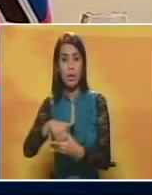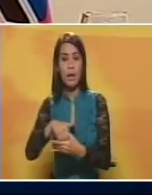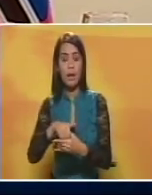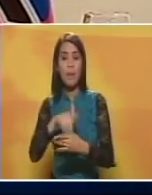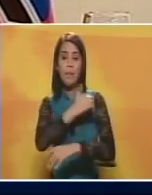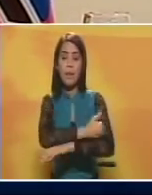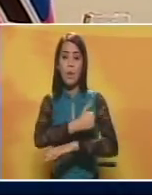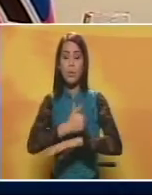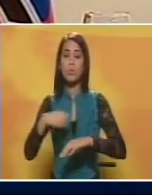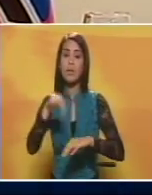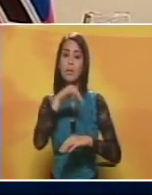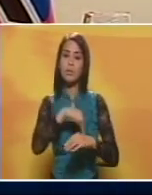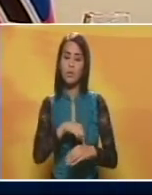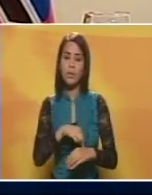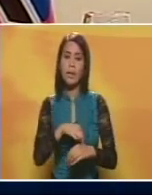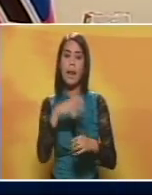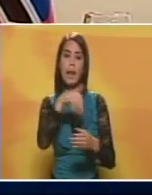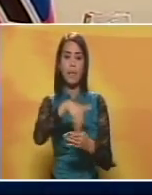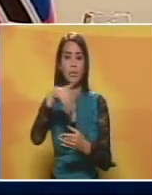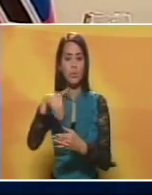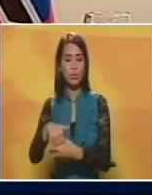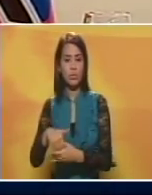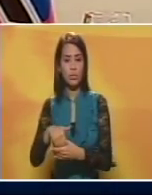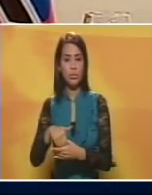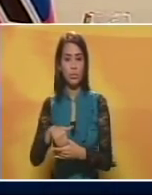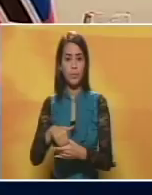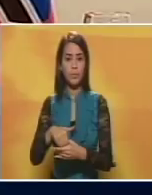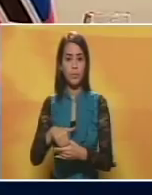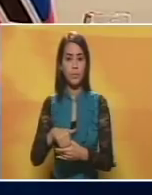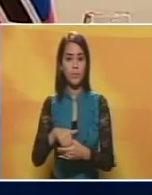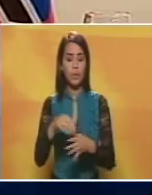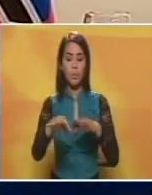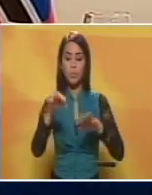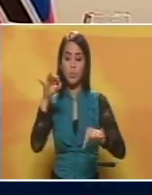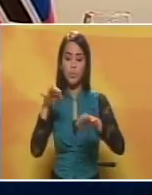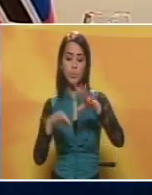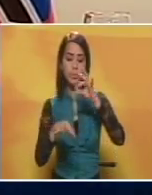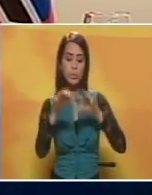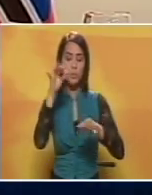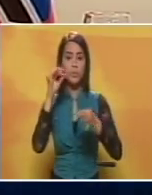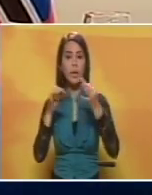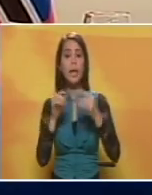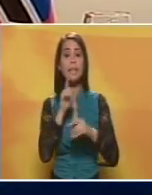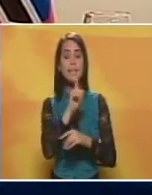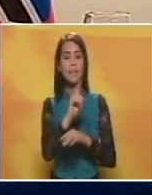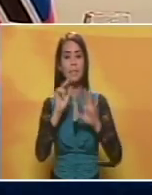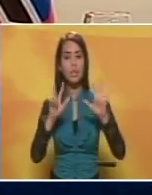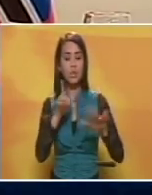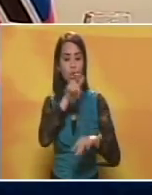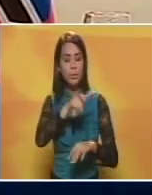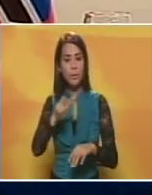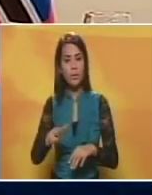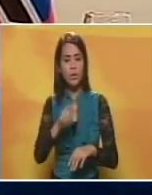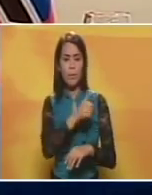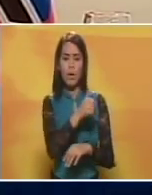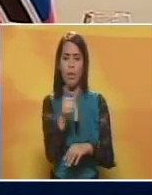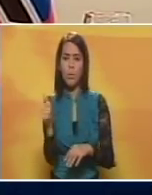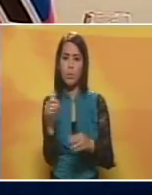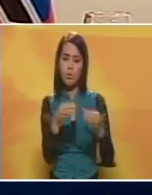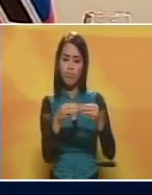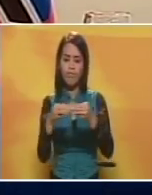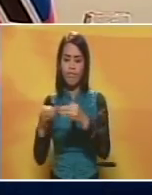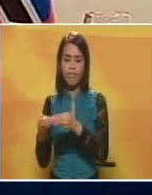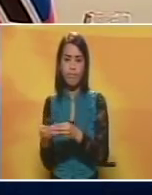Junta Nacional Electoral, se sorteó 18 integrantes por cada una de las